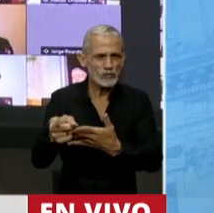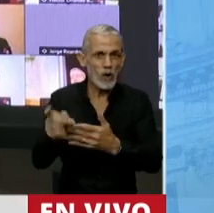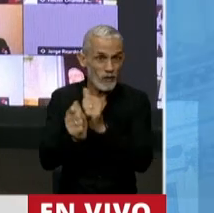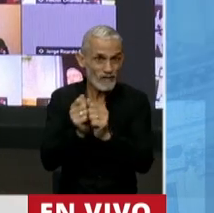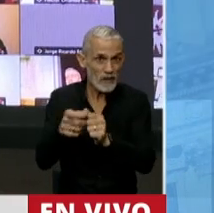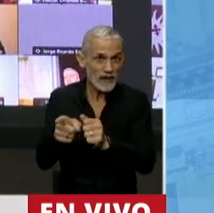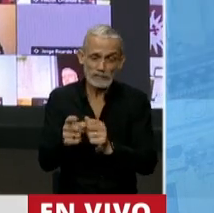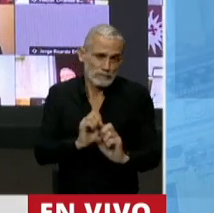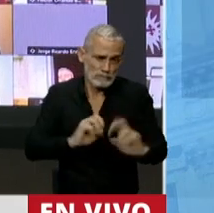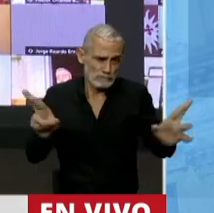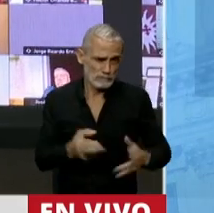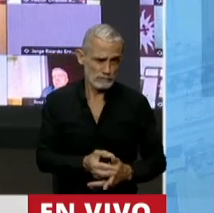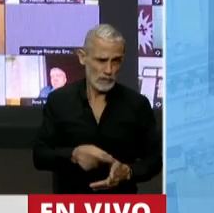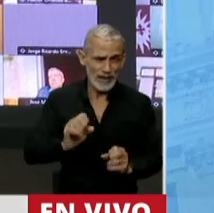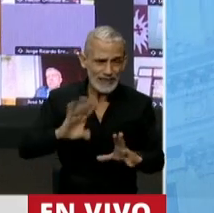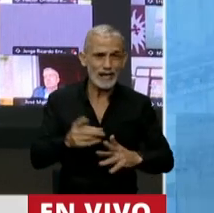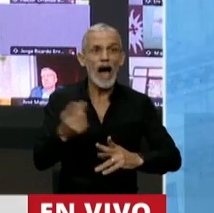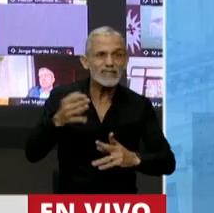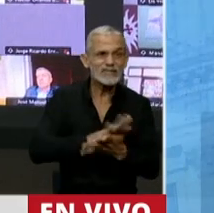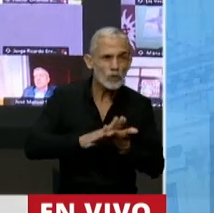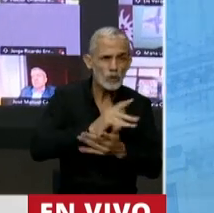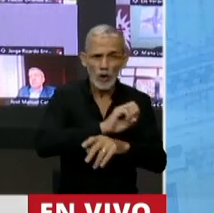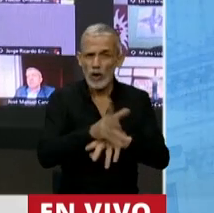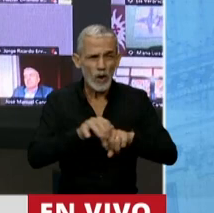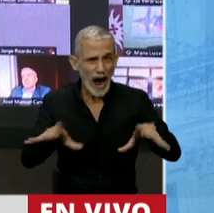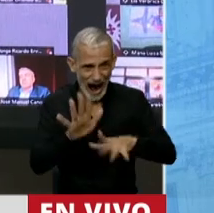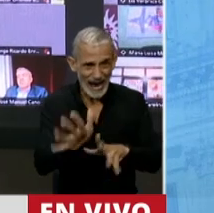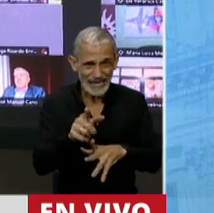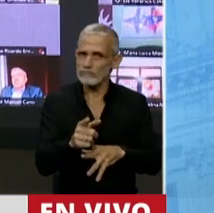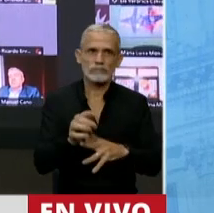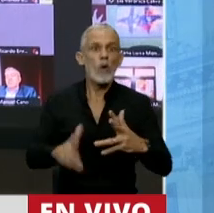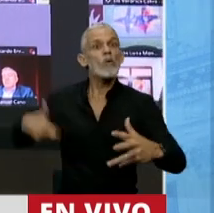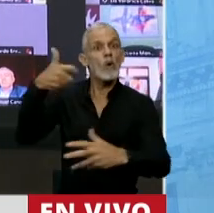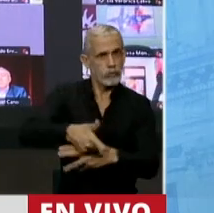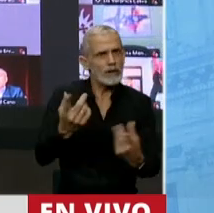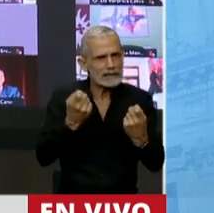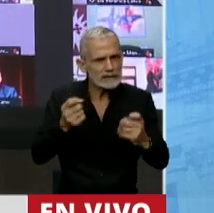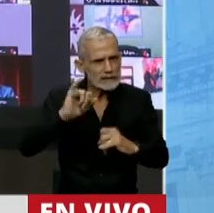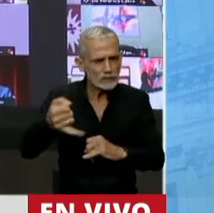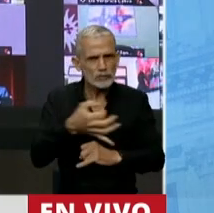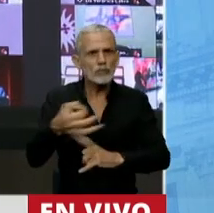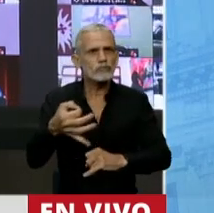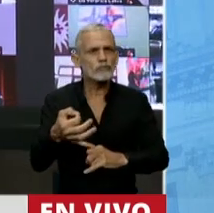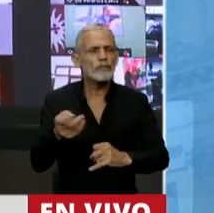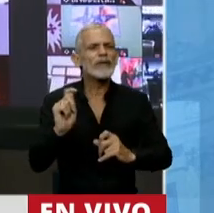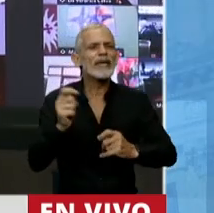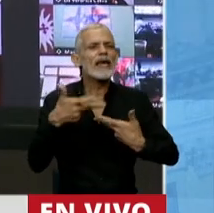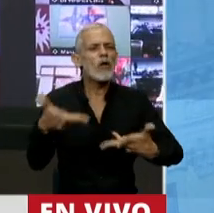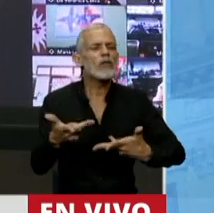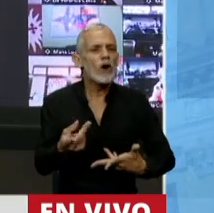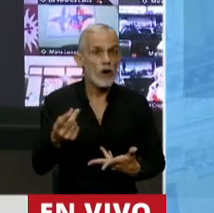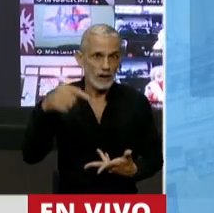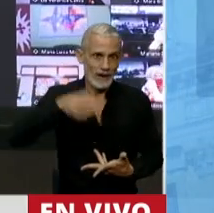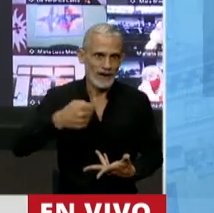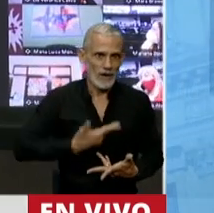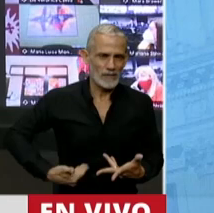creo que es una pésima salida a la pandemia que va a requerir de una gran inversión. Esto lo dice el